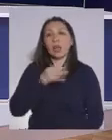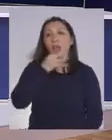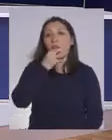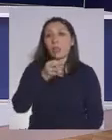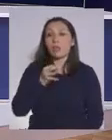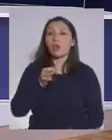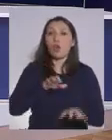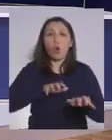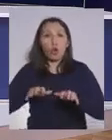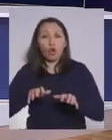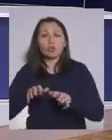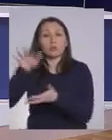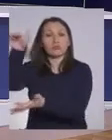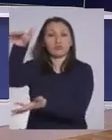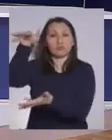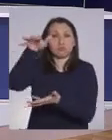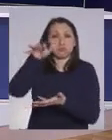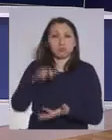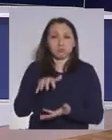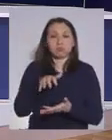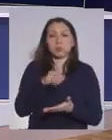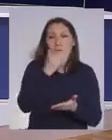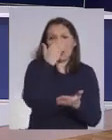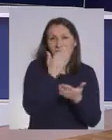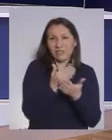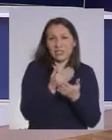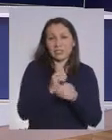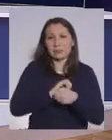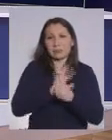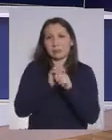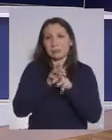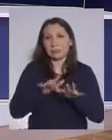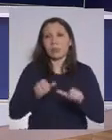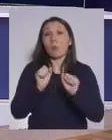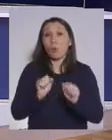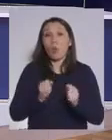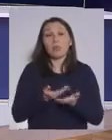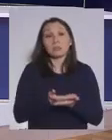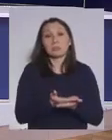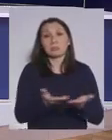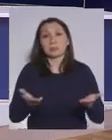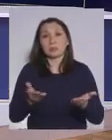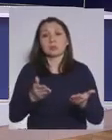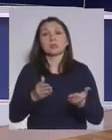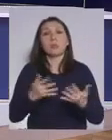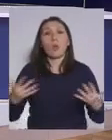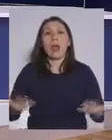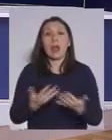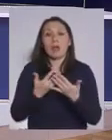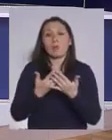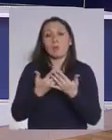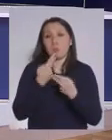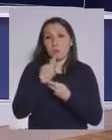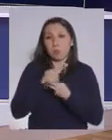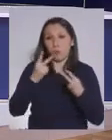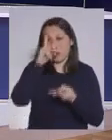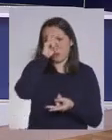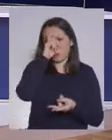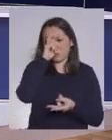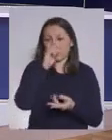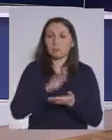de que los insumos traídos para enfrentar la pandemia puedan quedar a disposición de la red pública en